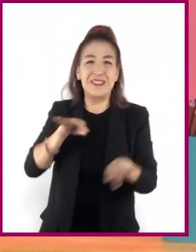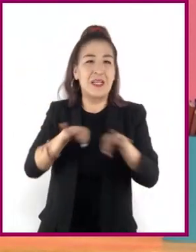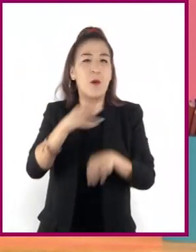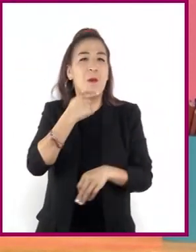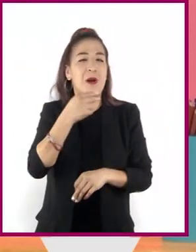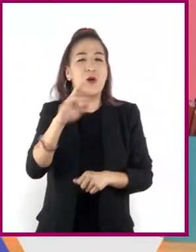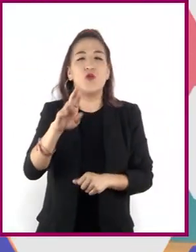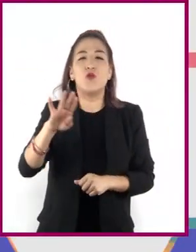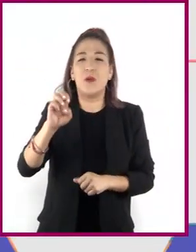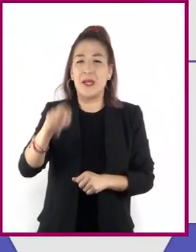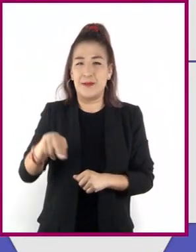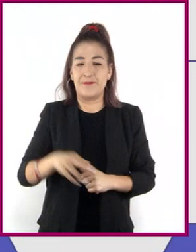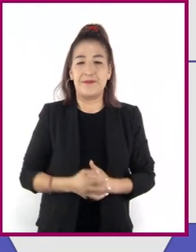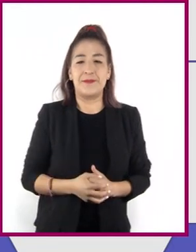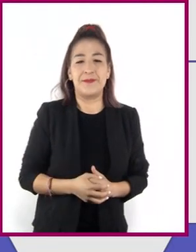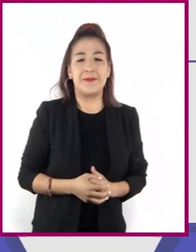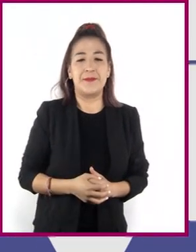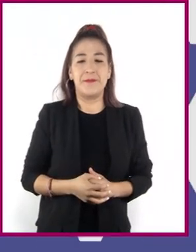rubén